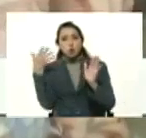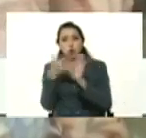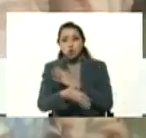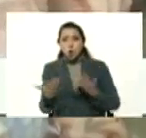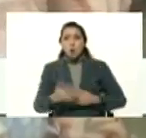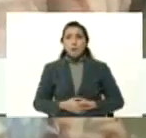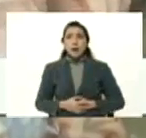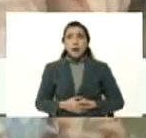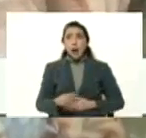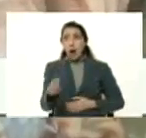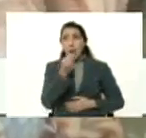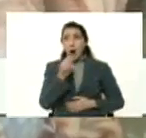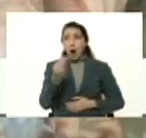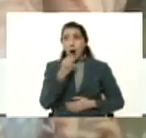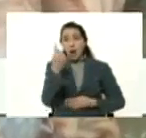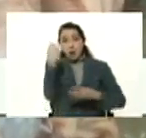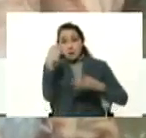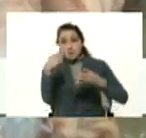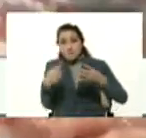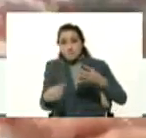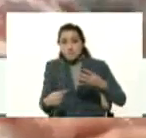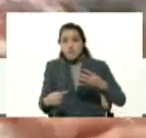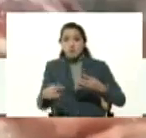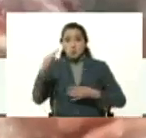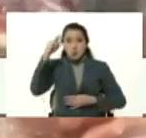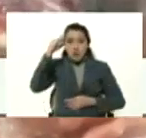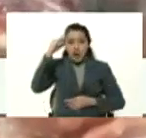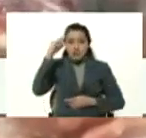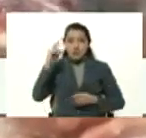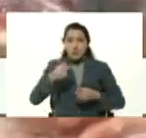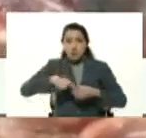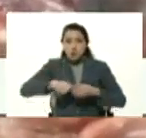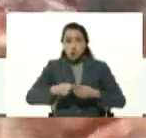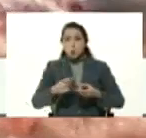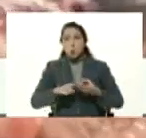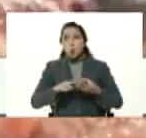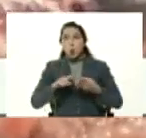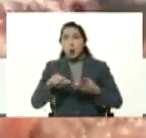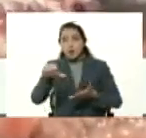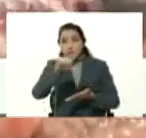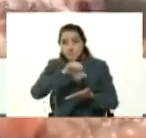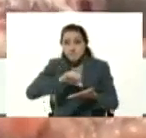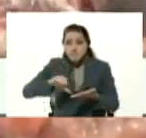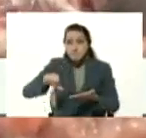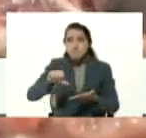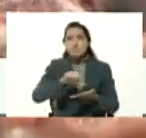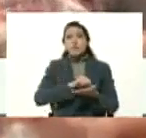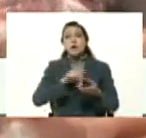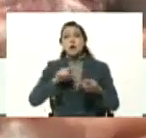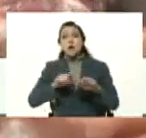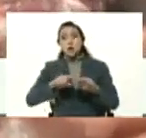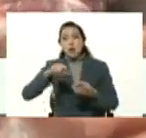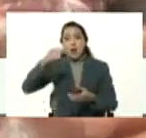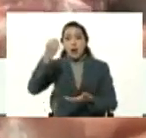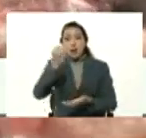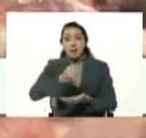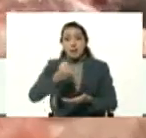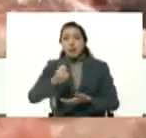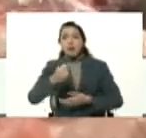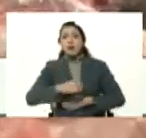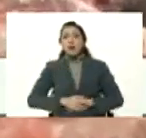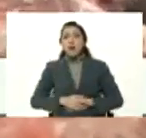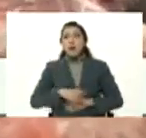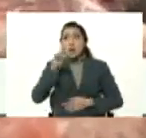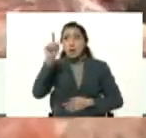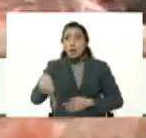alimentos Disfresca, diablitos, tenemos salsa de pasta Frescarini, tenemos ketchup y tenemos también